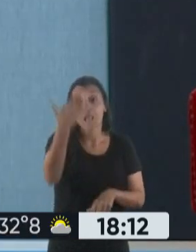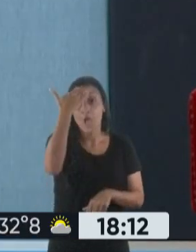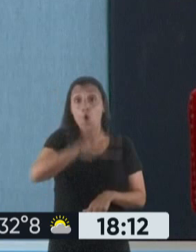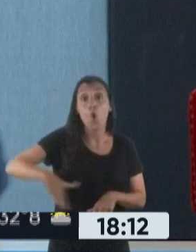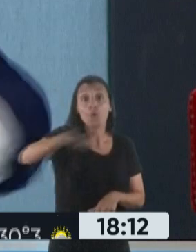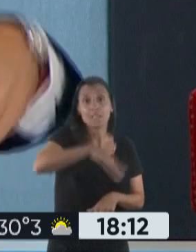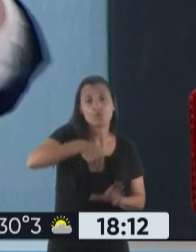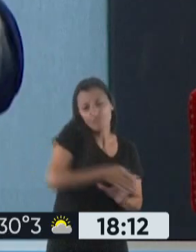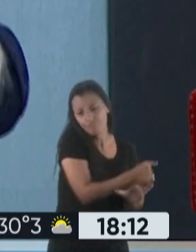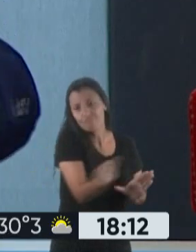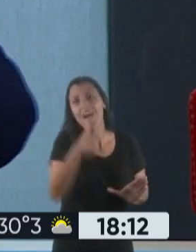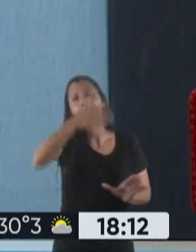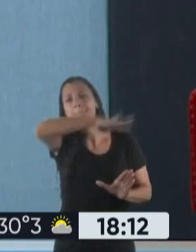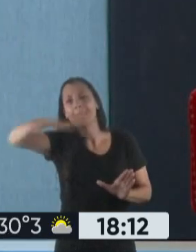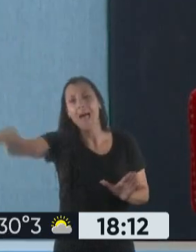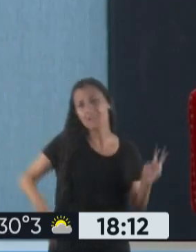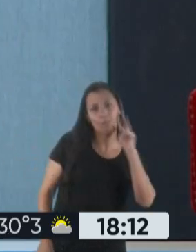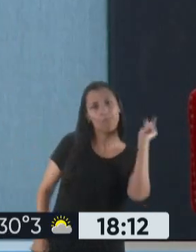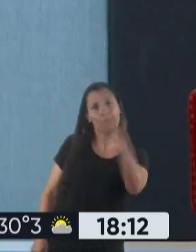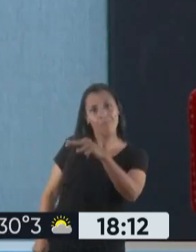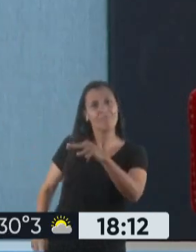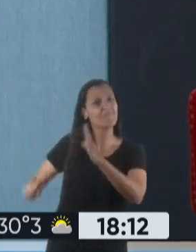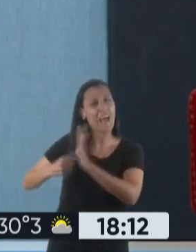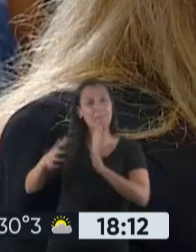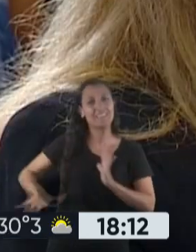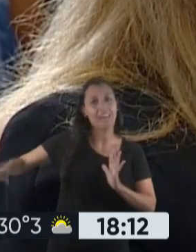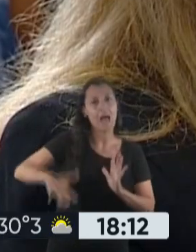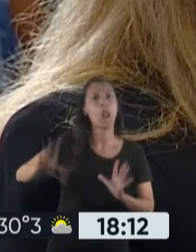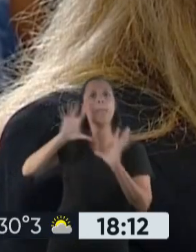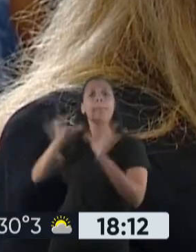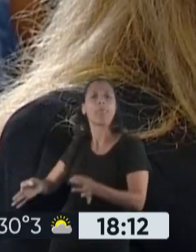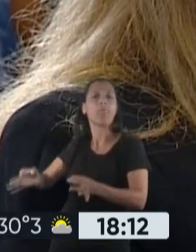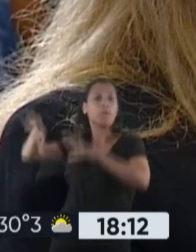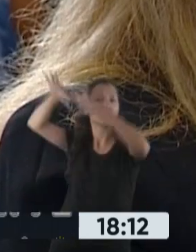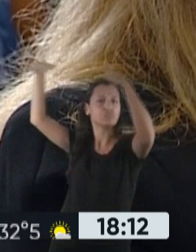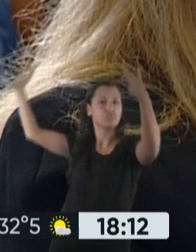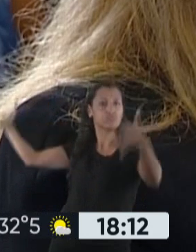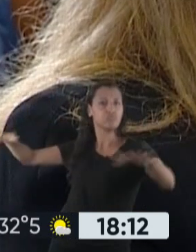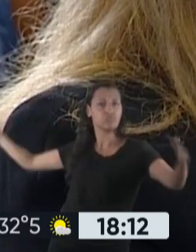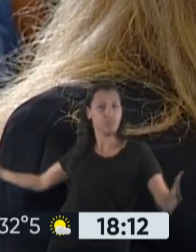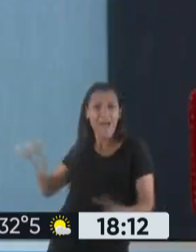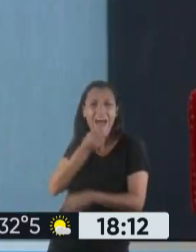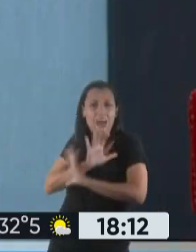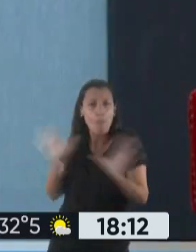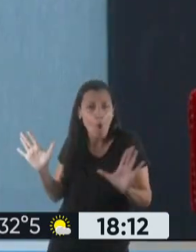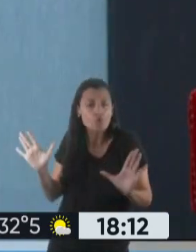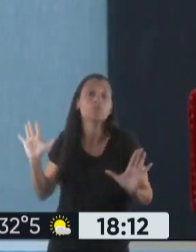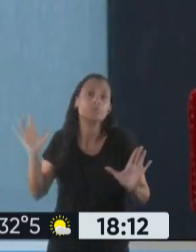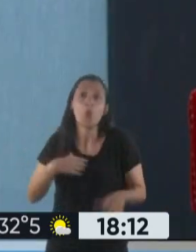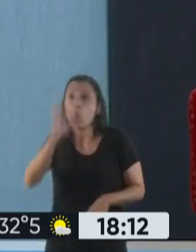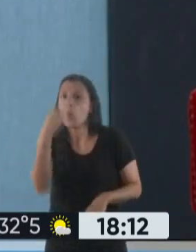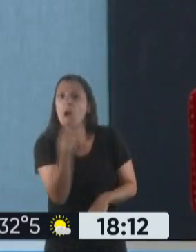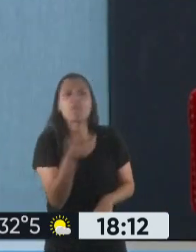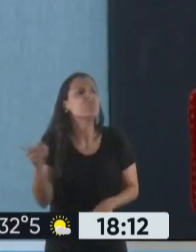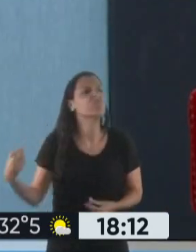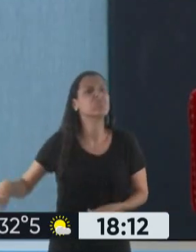y doblar a la derecha y meternos en el centro de Mar del Plata, hay un tremendo palacio que, claro, nunca se me ocurrió preguntar qué era. Eso